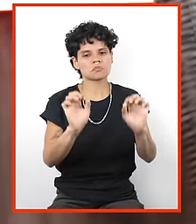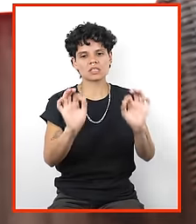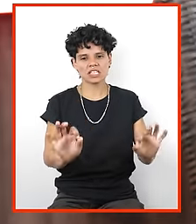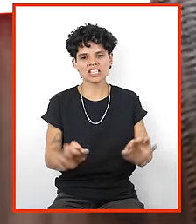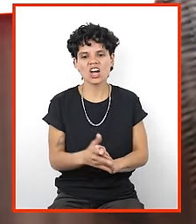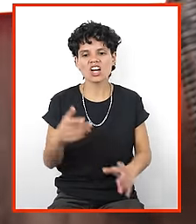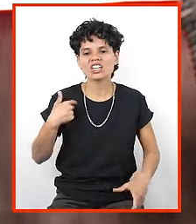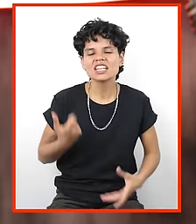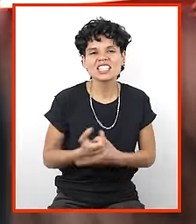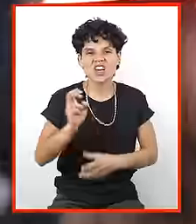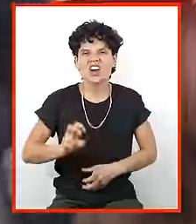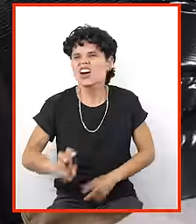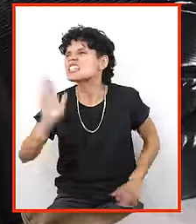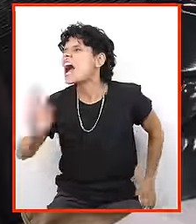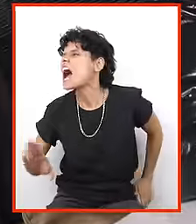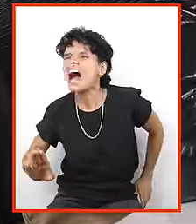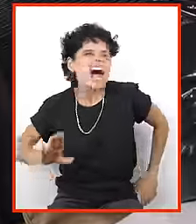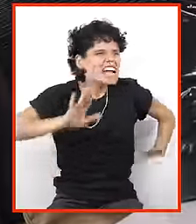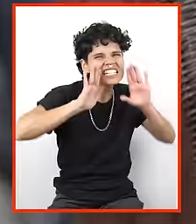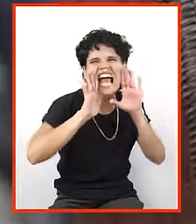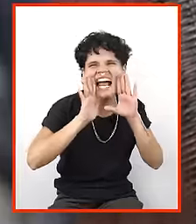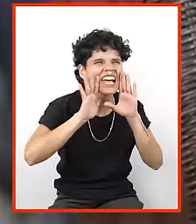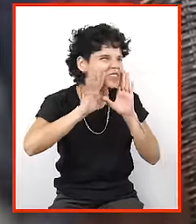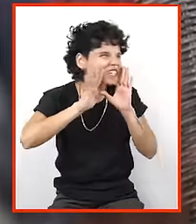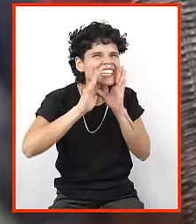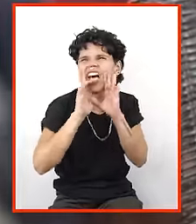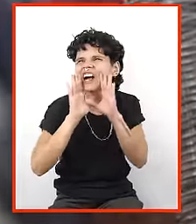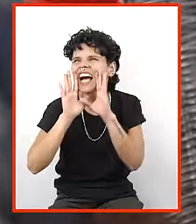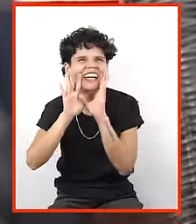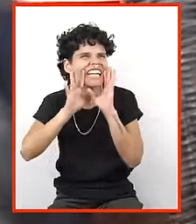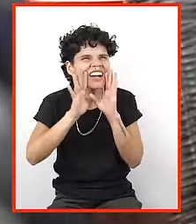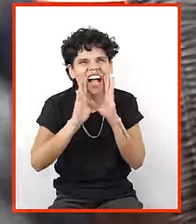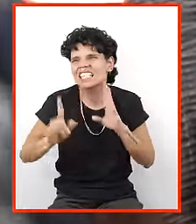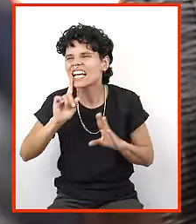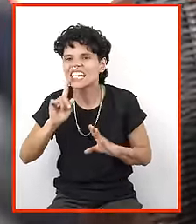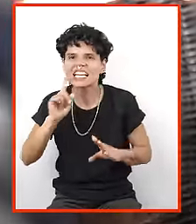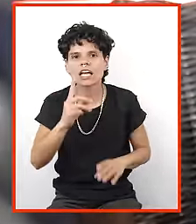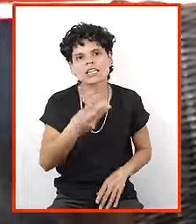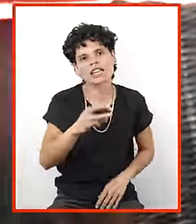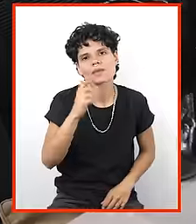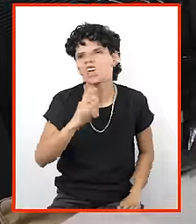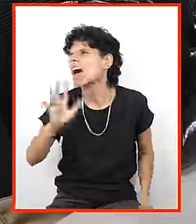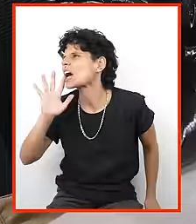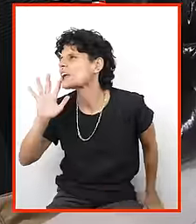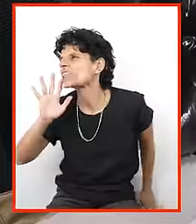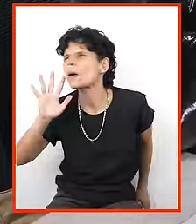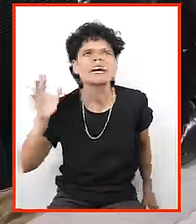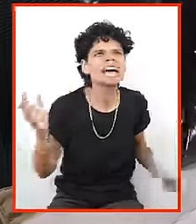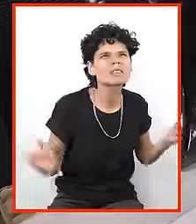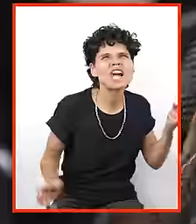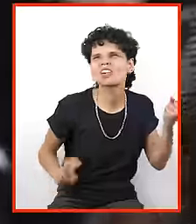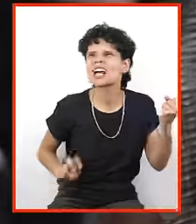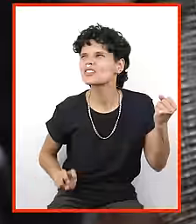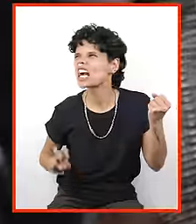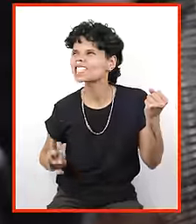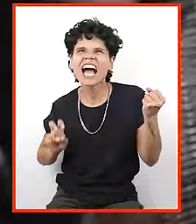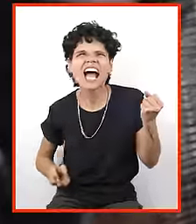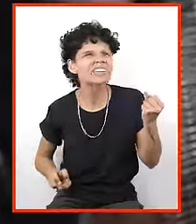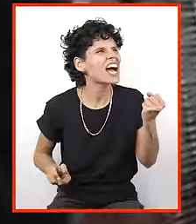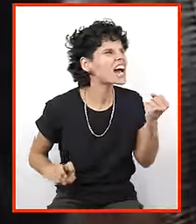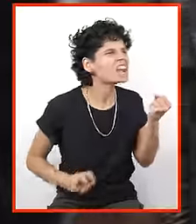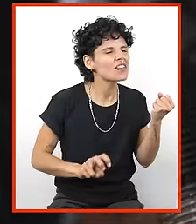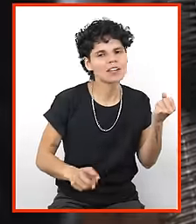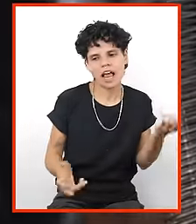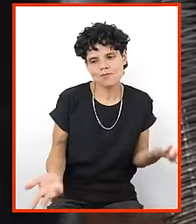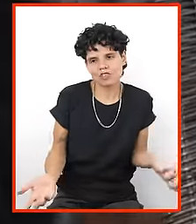Entonces, ¿quién anda ahí? ¿Quién anda ahí? Y ya después pasó como media hora y no había nadie. Pues, bueno. Y dije, puta la weá. Y de